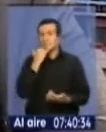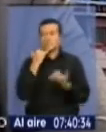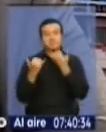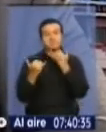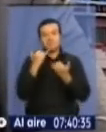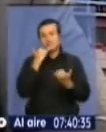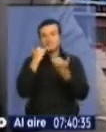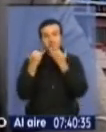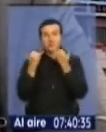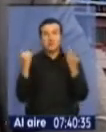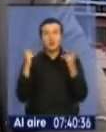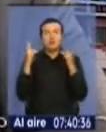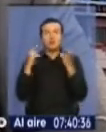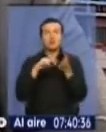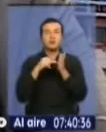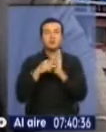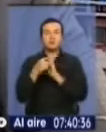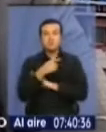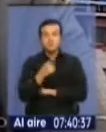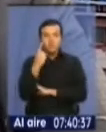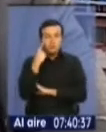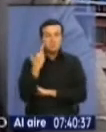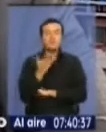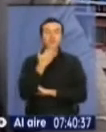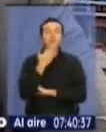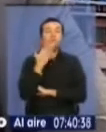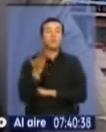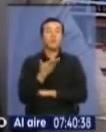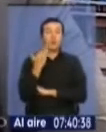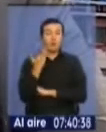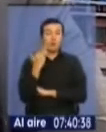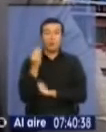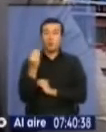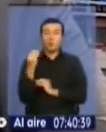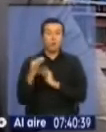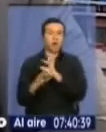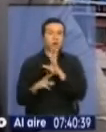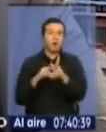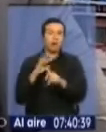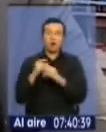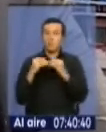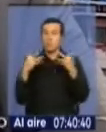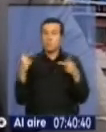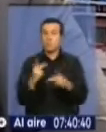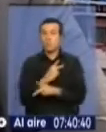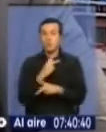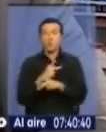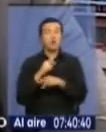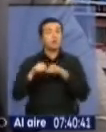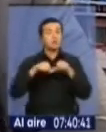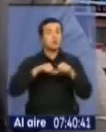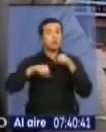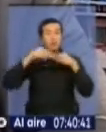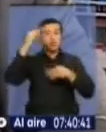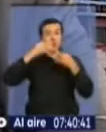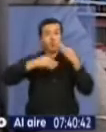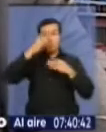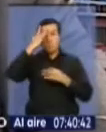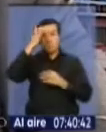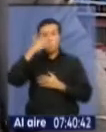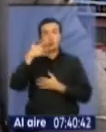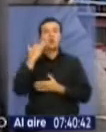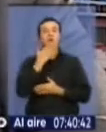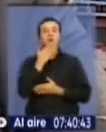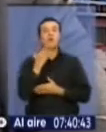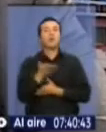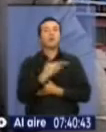Es decir, no solamente que vemos que hay una impregnación política y de corrupción en nuestra administración de justicia, porque no solamente ha habido una